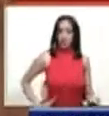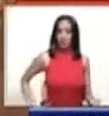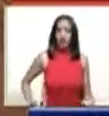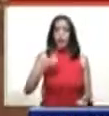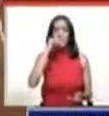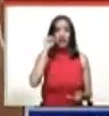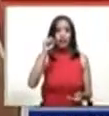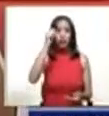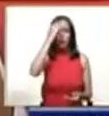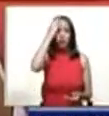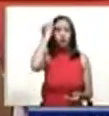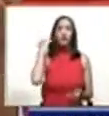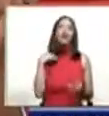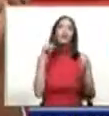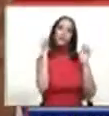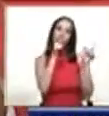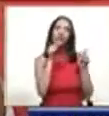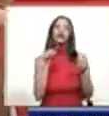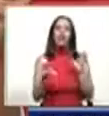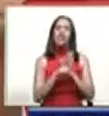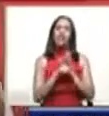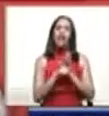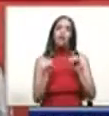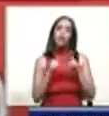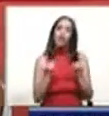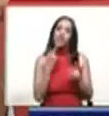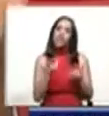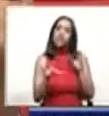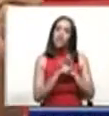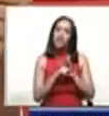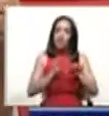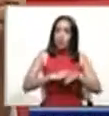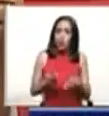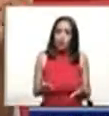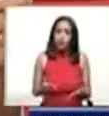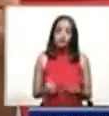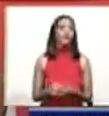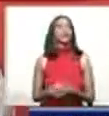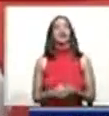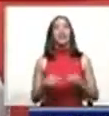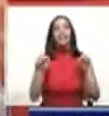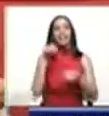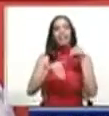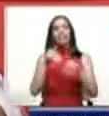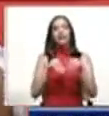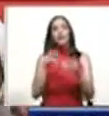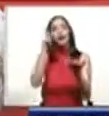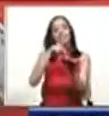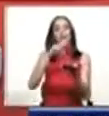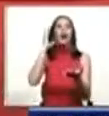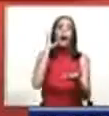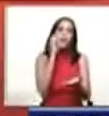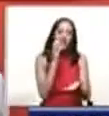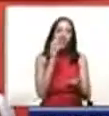para ellos es legal. Ellos dicen que es legal por lo siguiente, porque en esta elección participó Capriles,